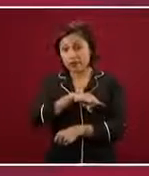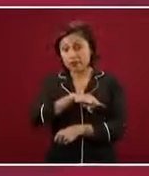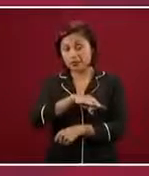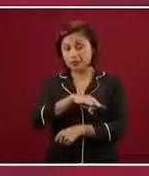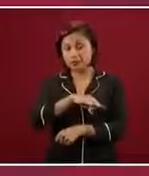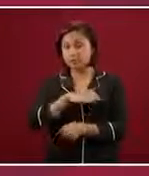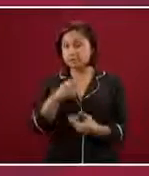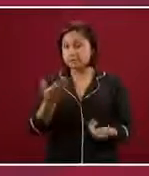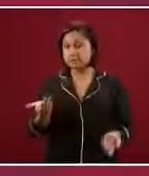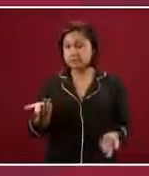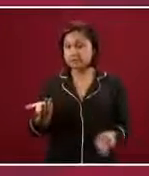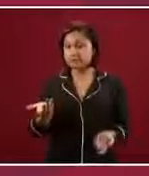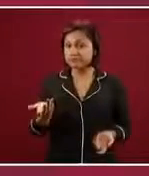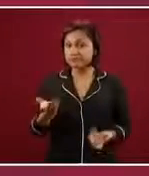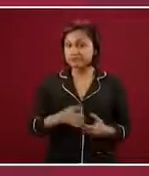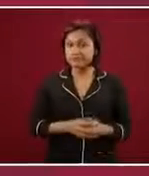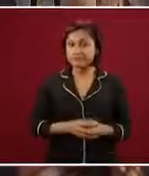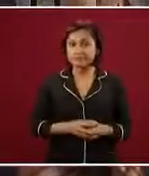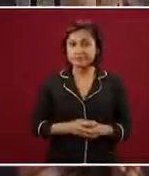porque